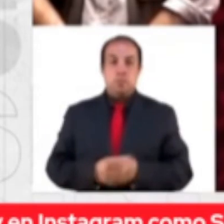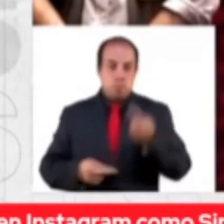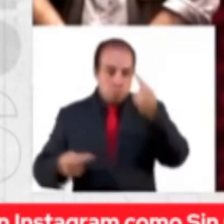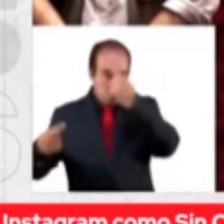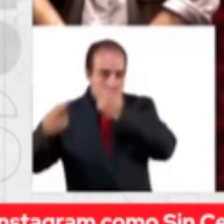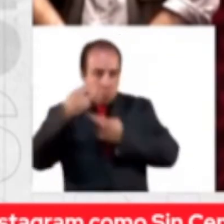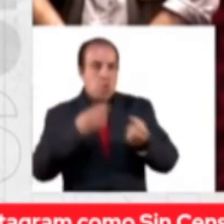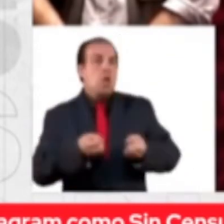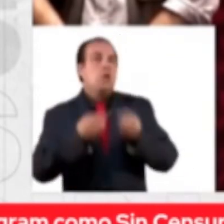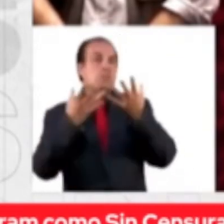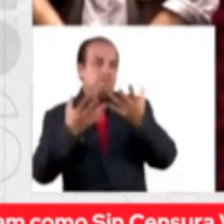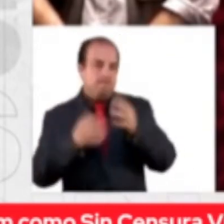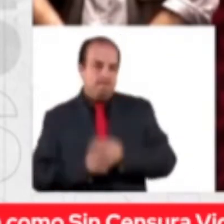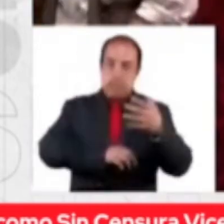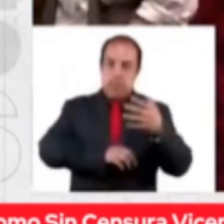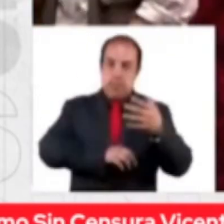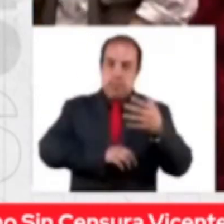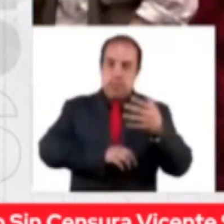exactamente cuántos.